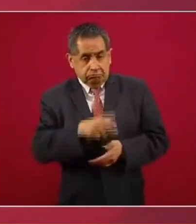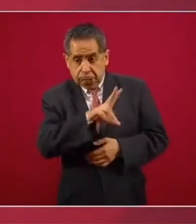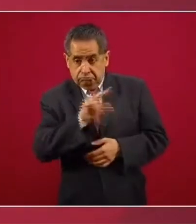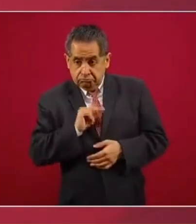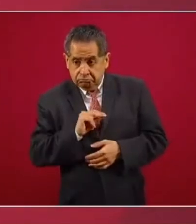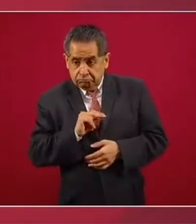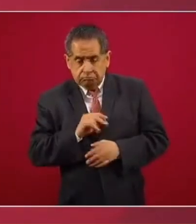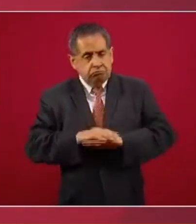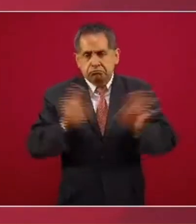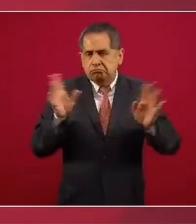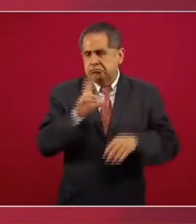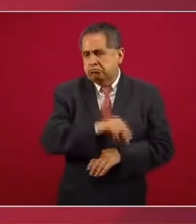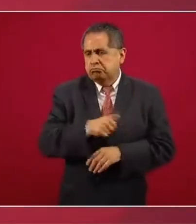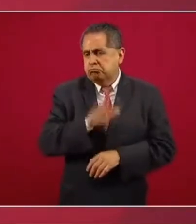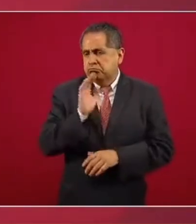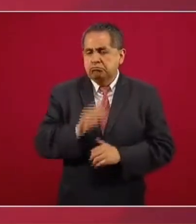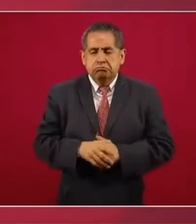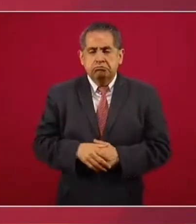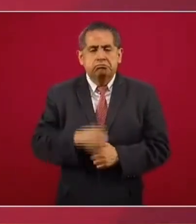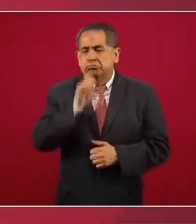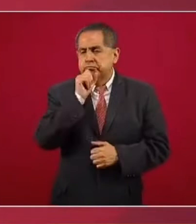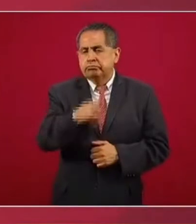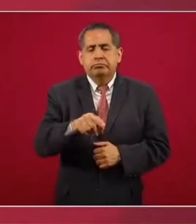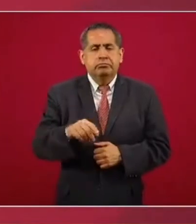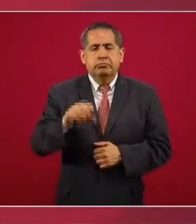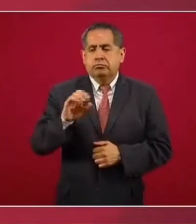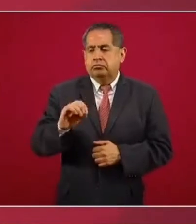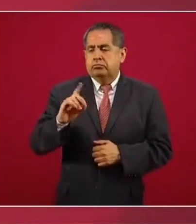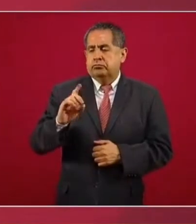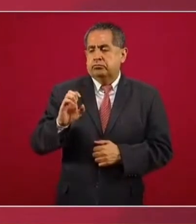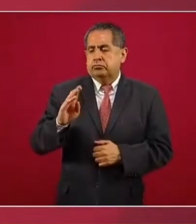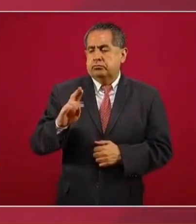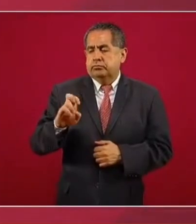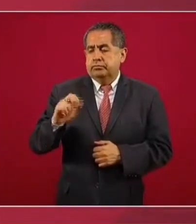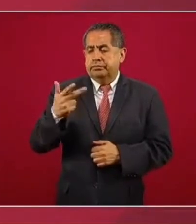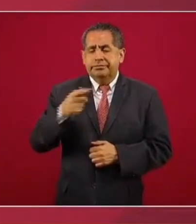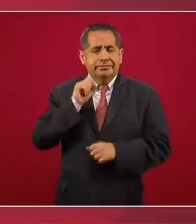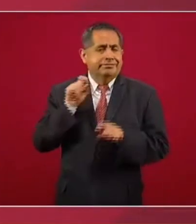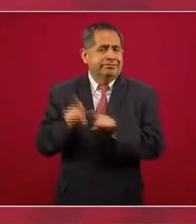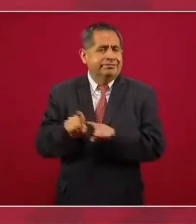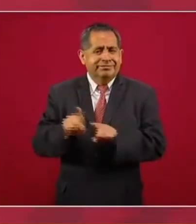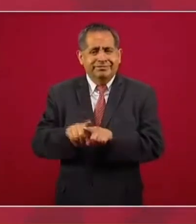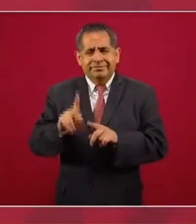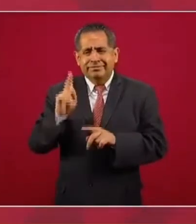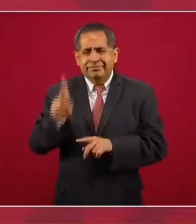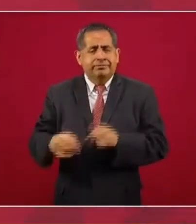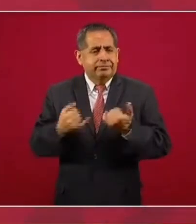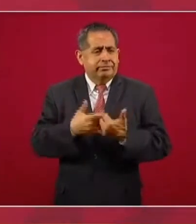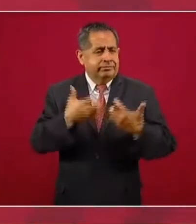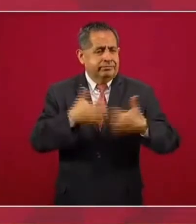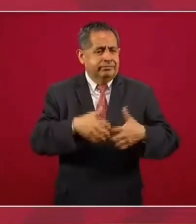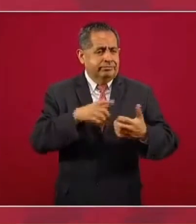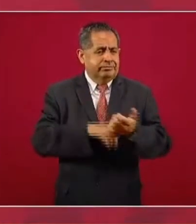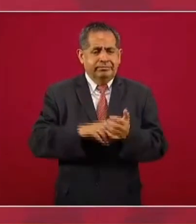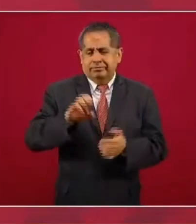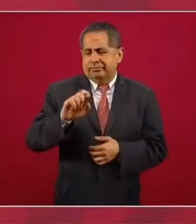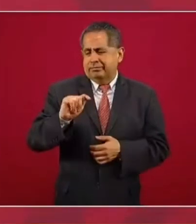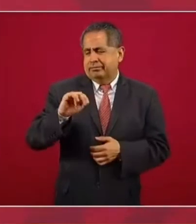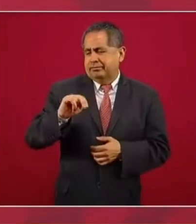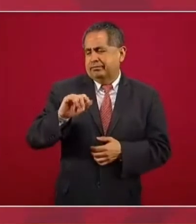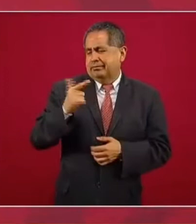se llevaron. Es el mismo caso de Odebrecht, de la planta de etileno